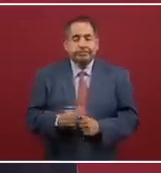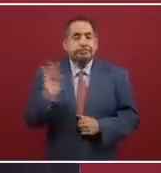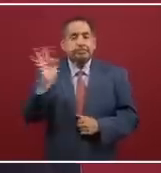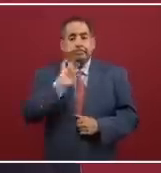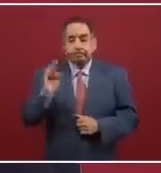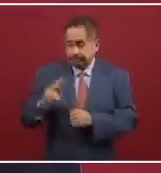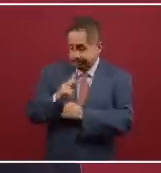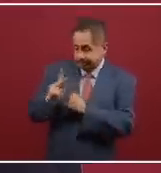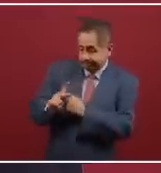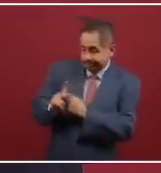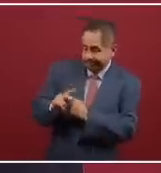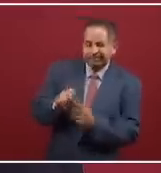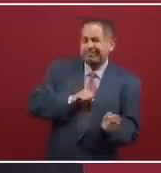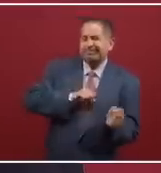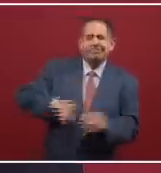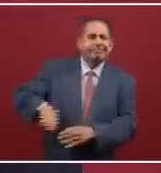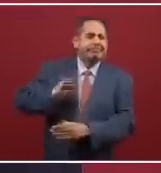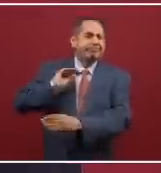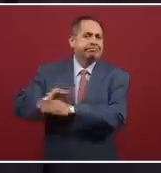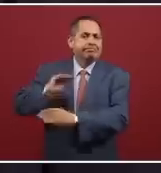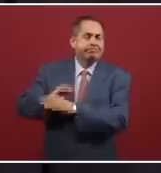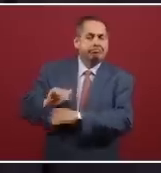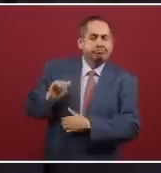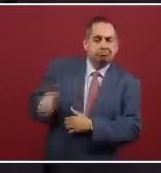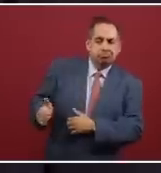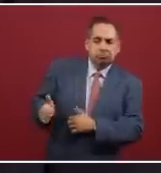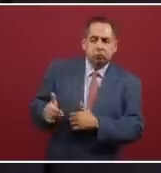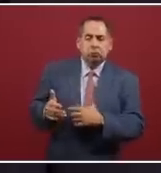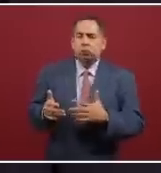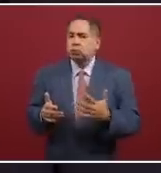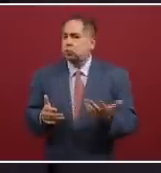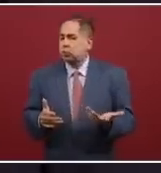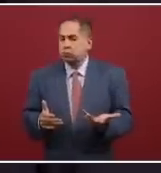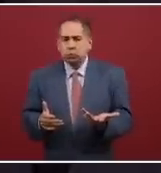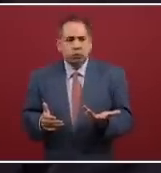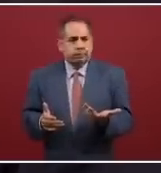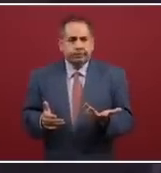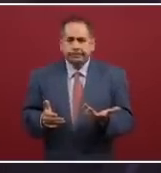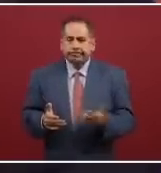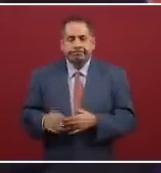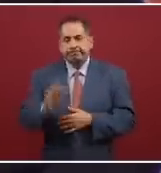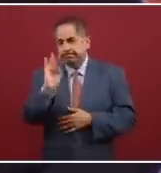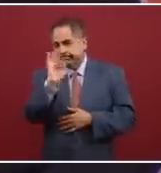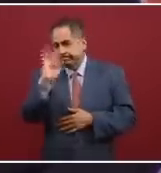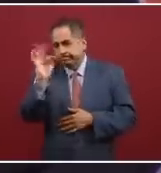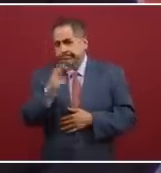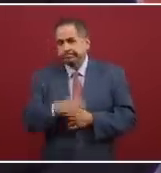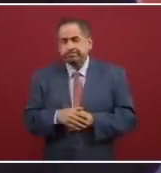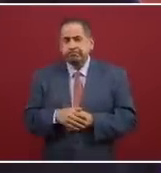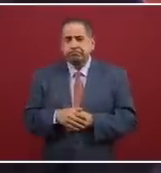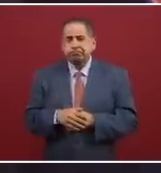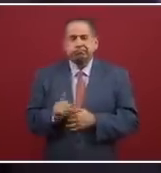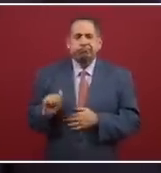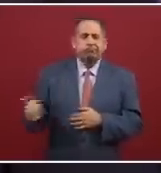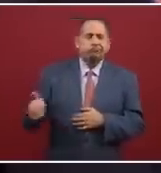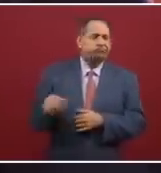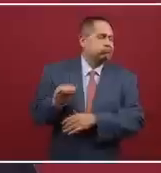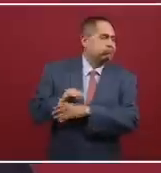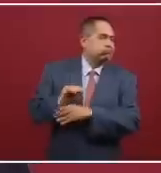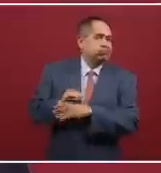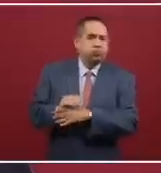abandona sí i se les da la espalda